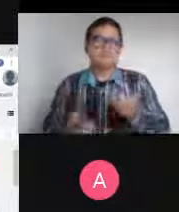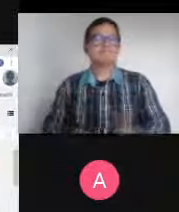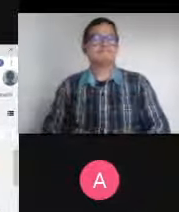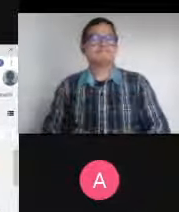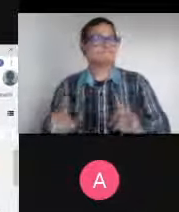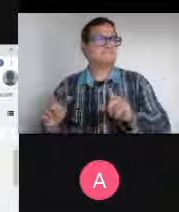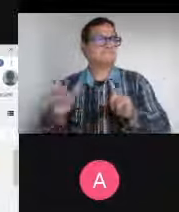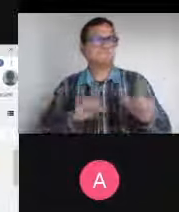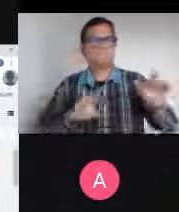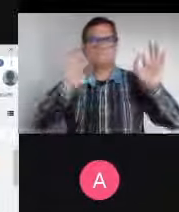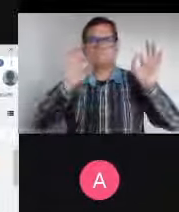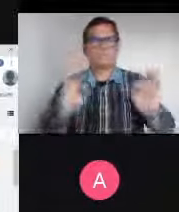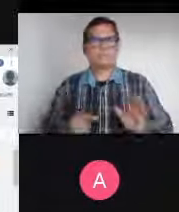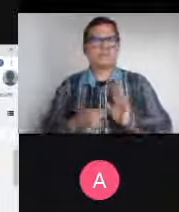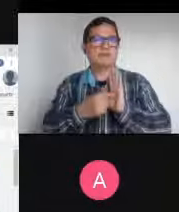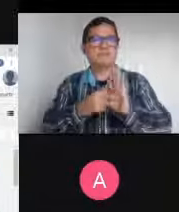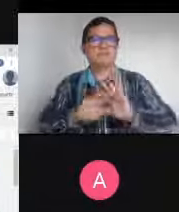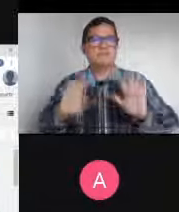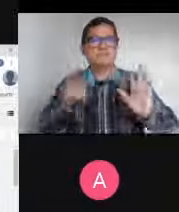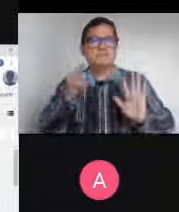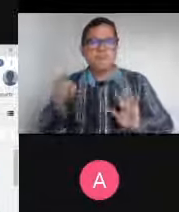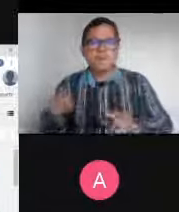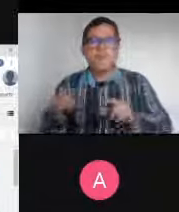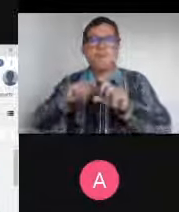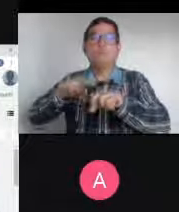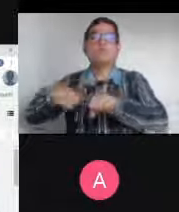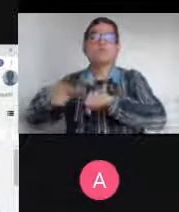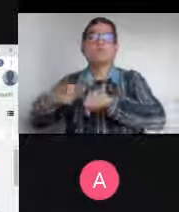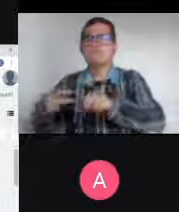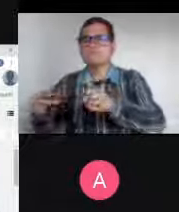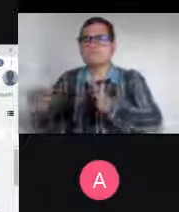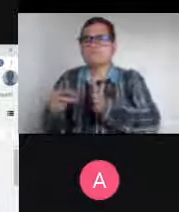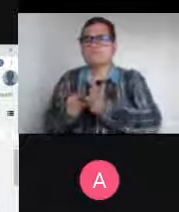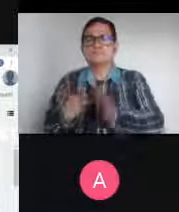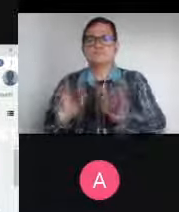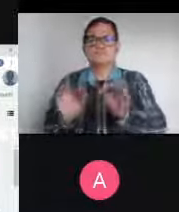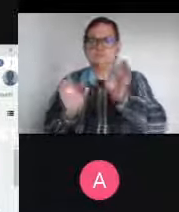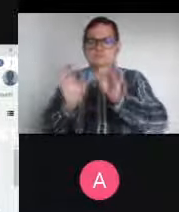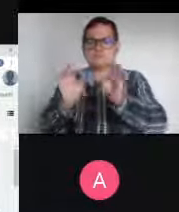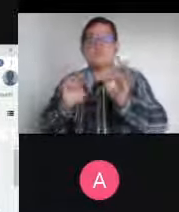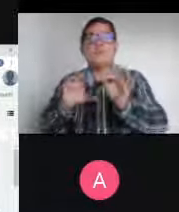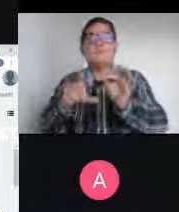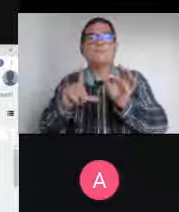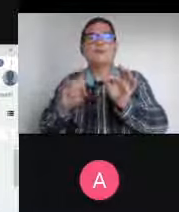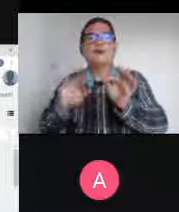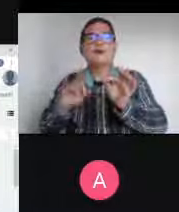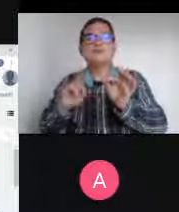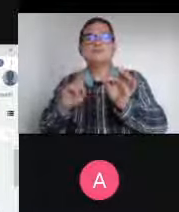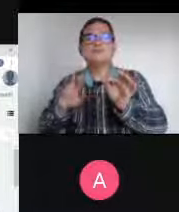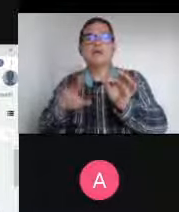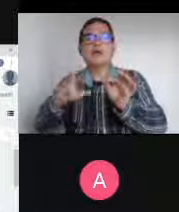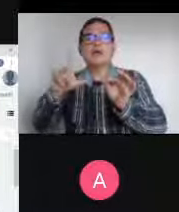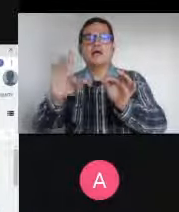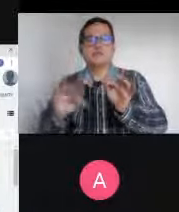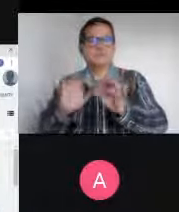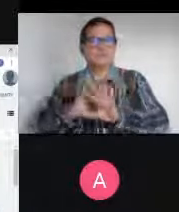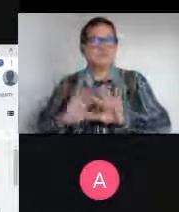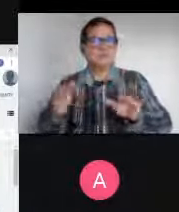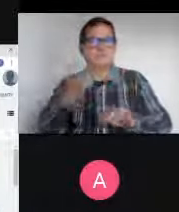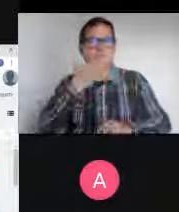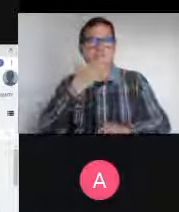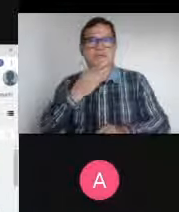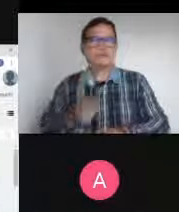Listo, eso es básicamente lo que trae. El motor pues simplemente es conectarlo y ya, polarizarlo y listos. Y pues esas básicamente son las